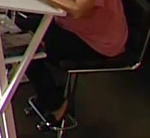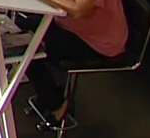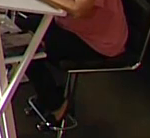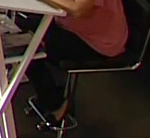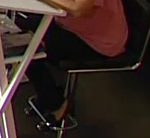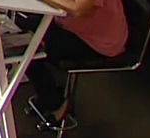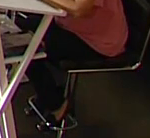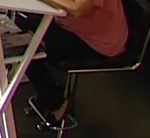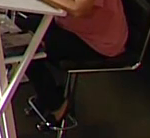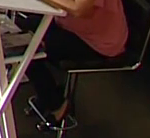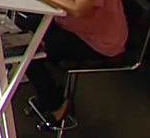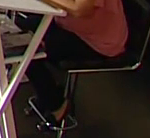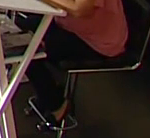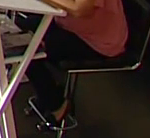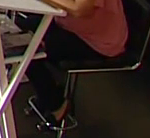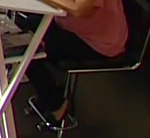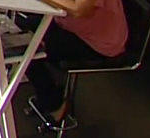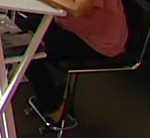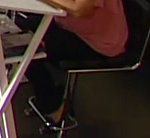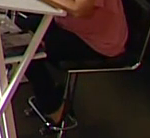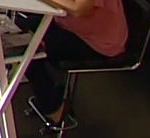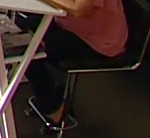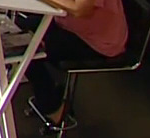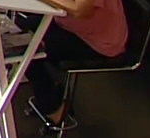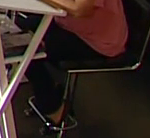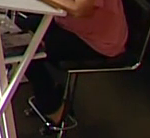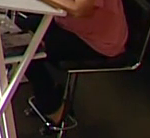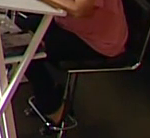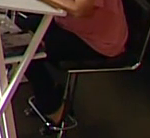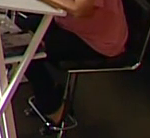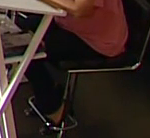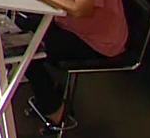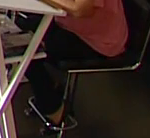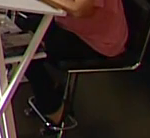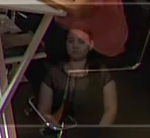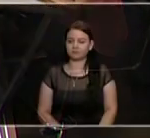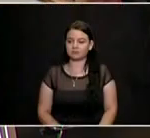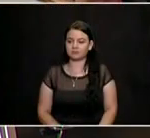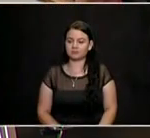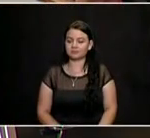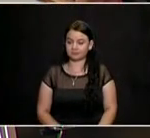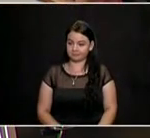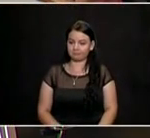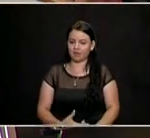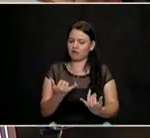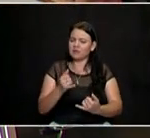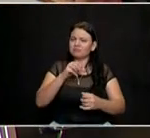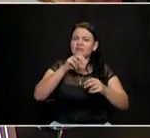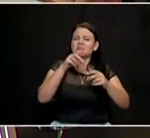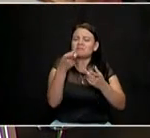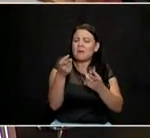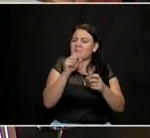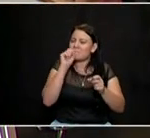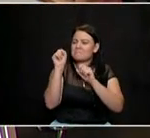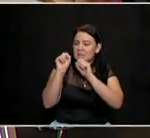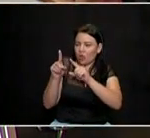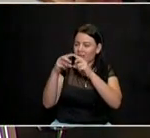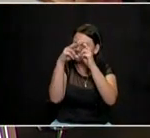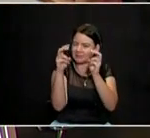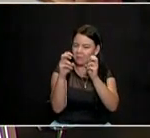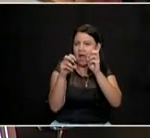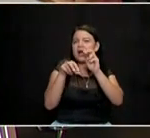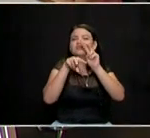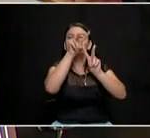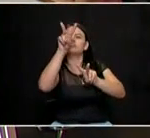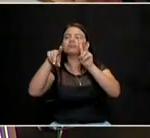de promoverse dentro de la ciudad la explotación sexual y el consumo de estupefacientes la pregunta específica es qué hará